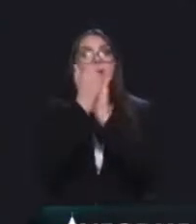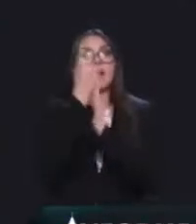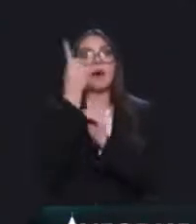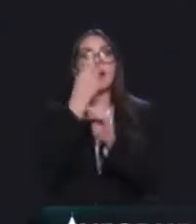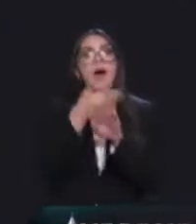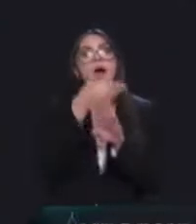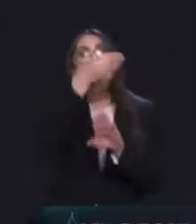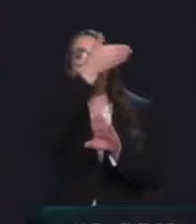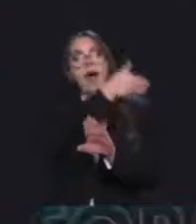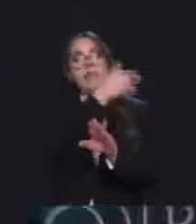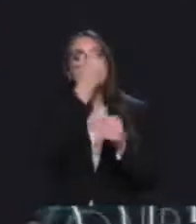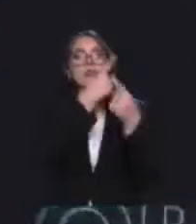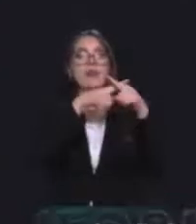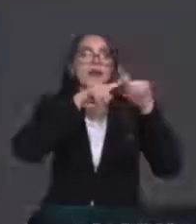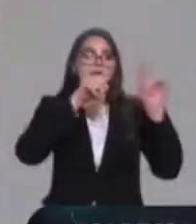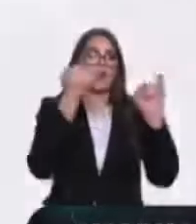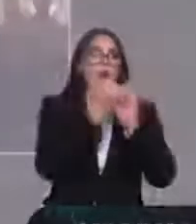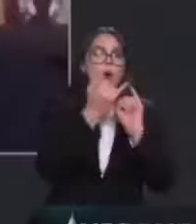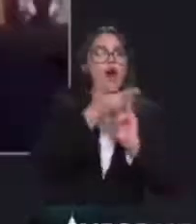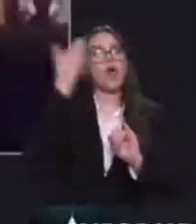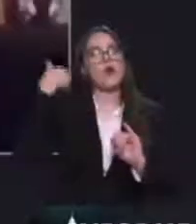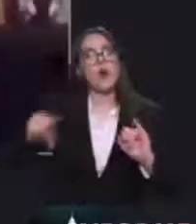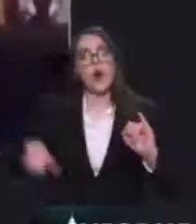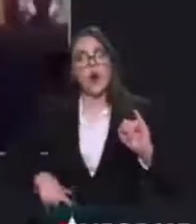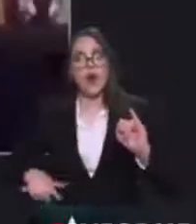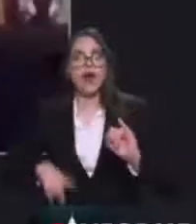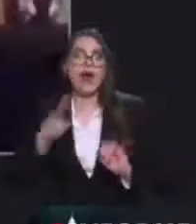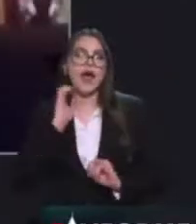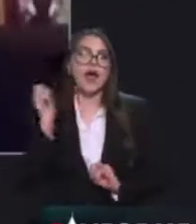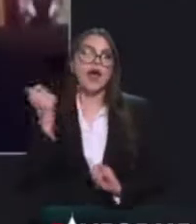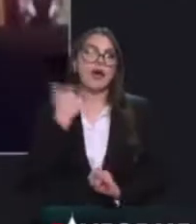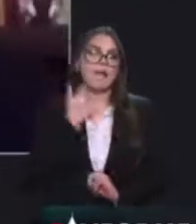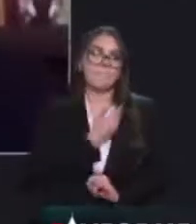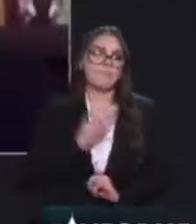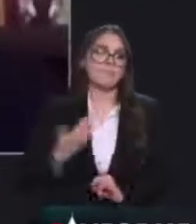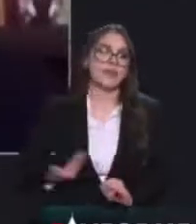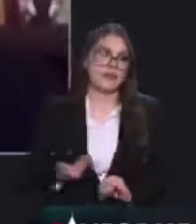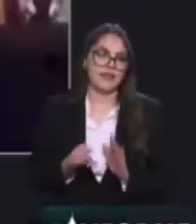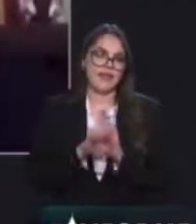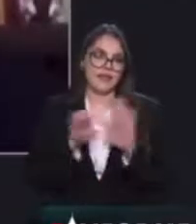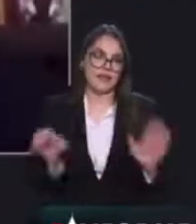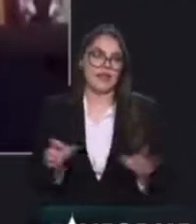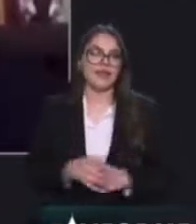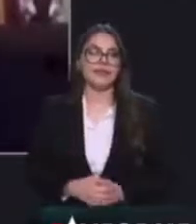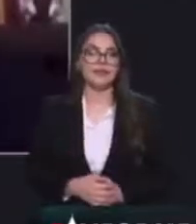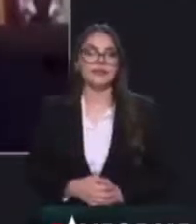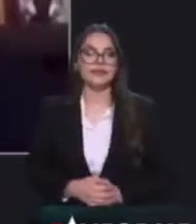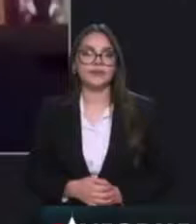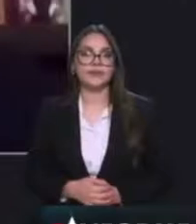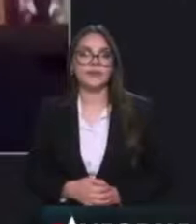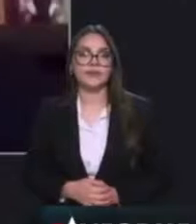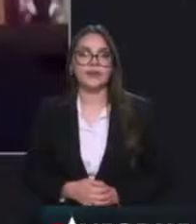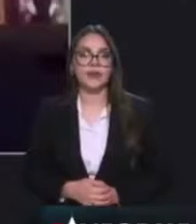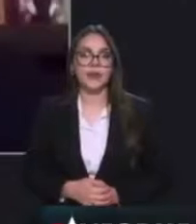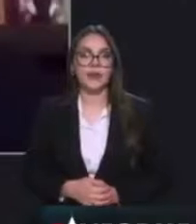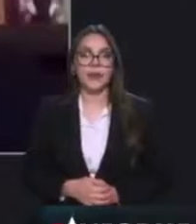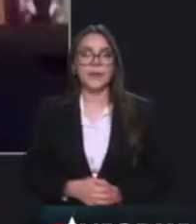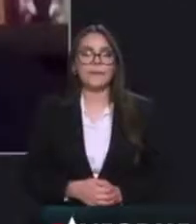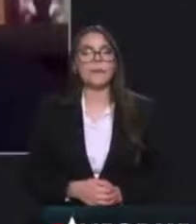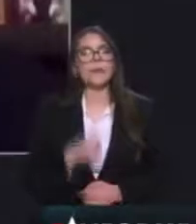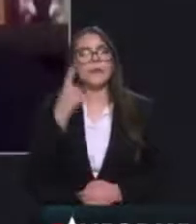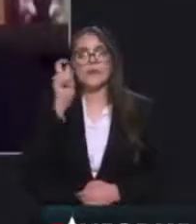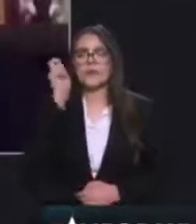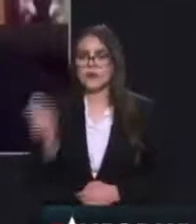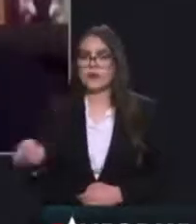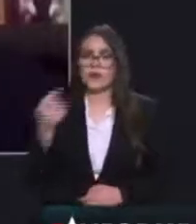con la política anterior, por la política social anterior, ¿no? Pues del hay gobierno anterior. varias conclusiones entonces aquí. Una